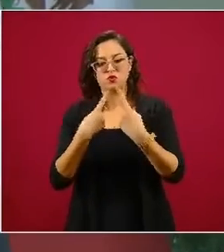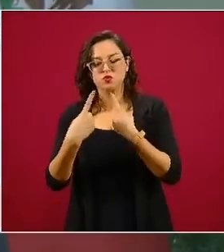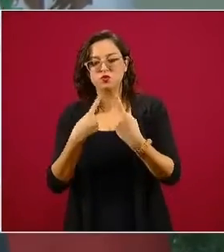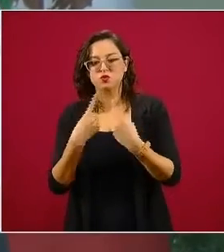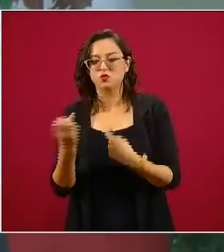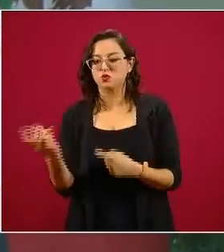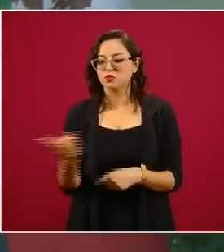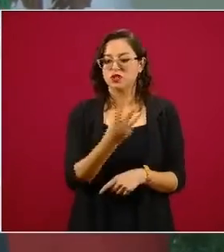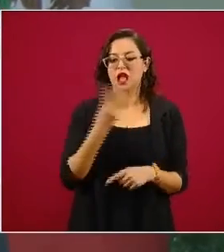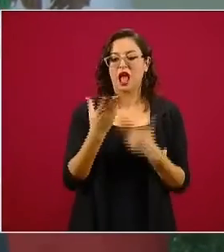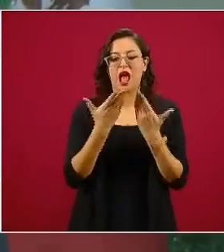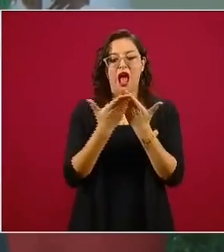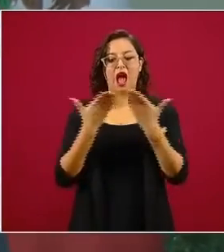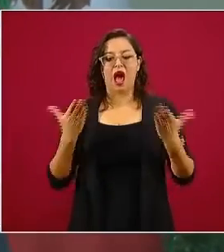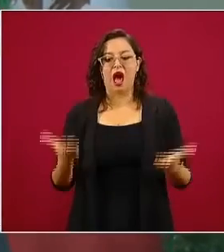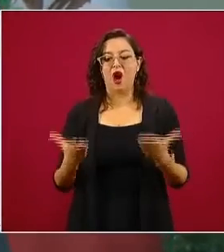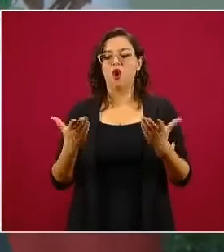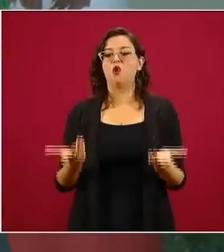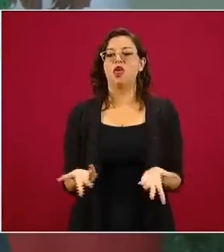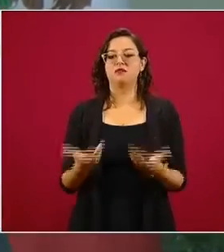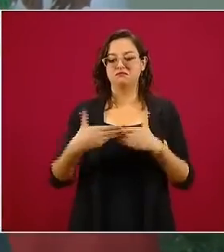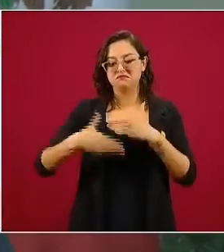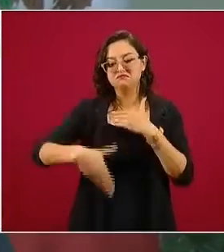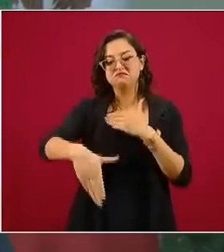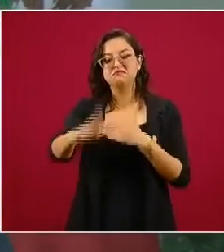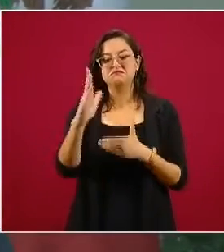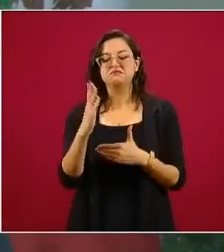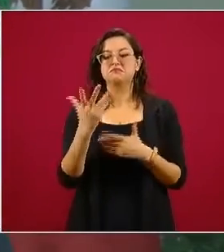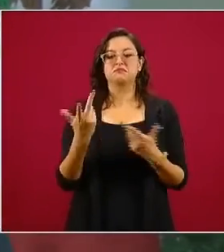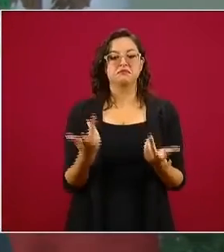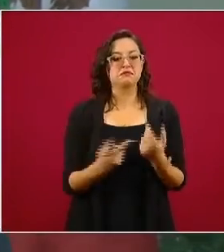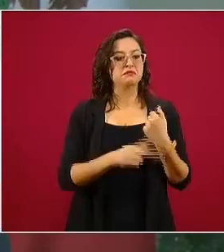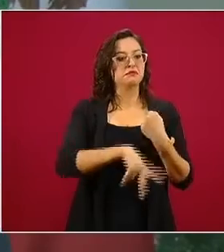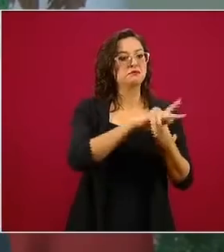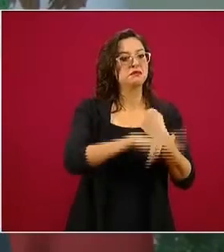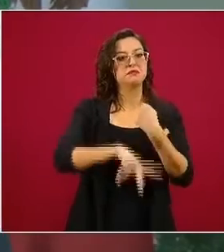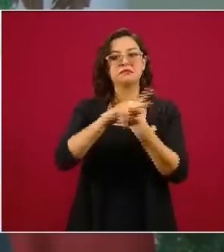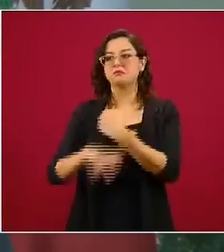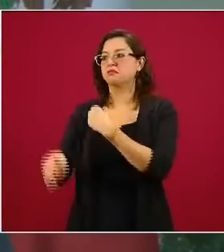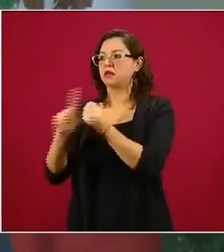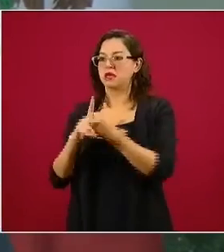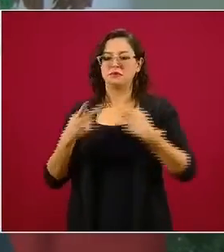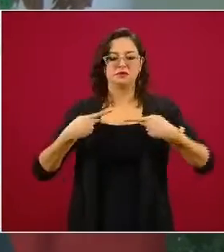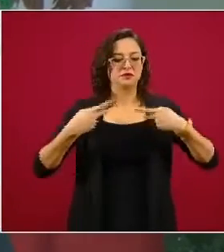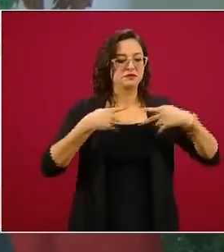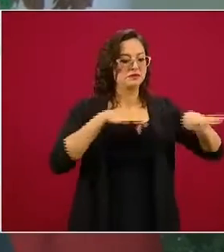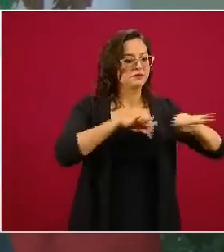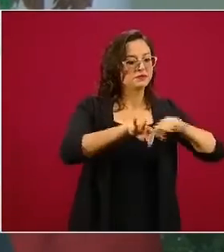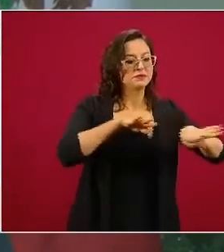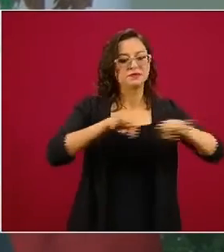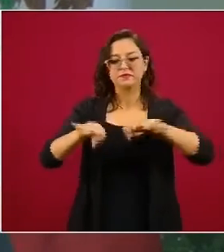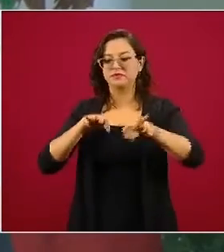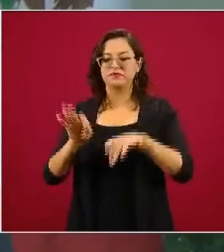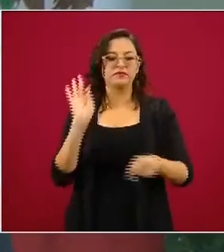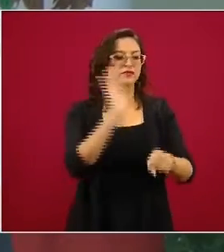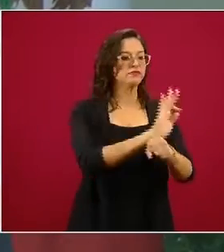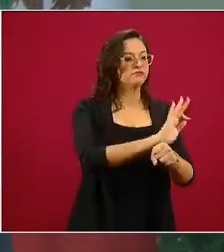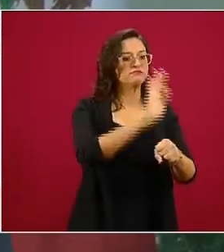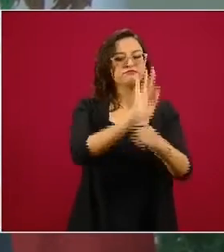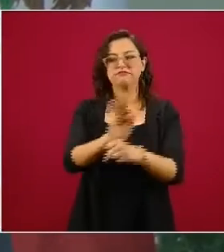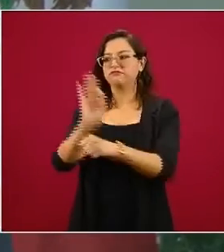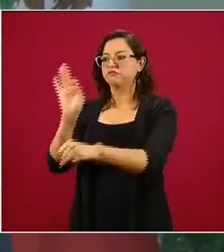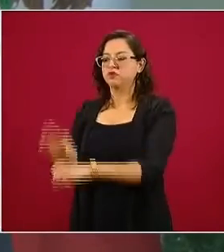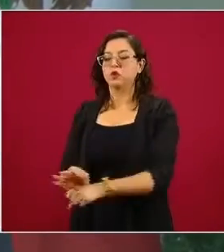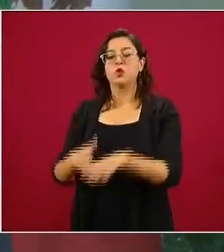ahora puede proteger a los trabajadores de ambas naciones. Este acuerdo